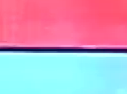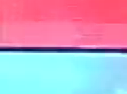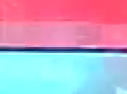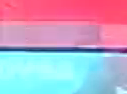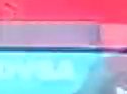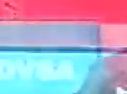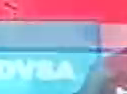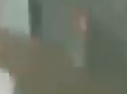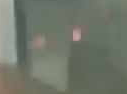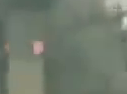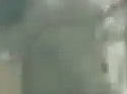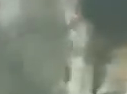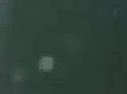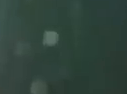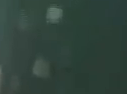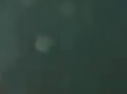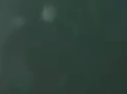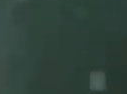Adelante.